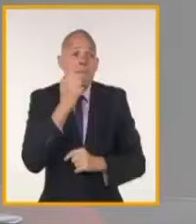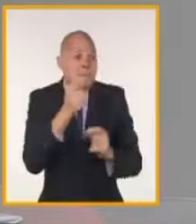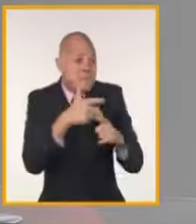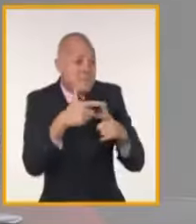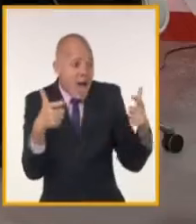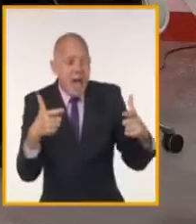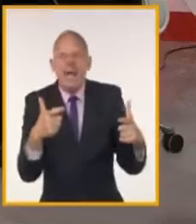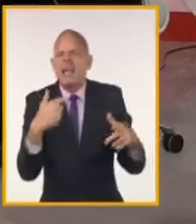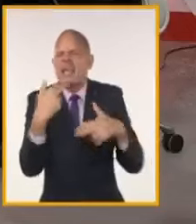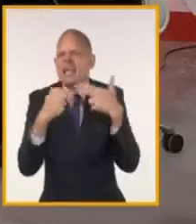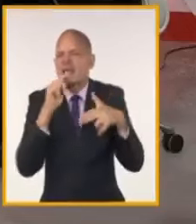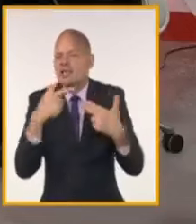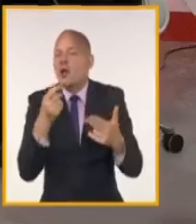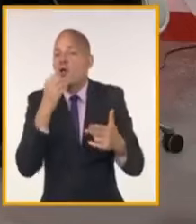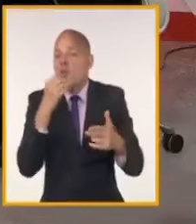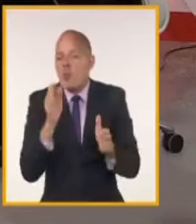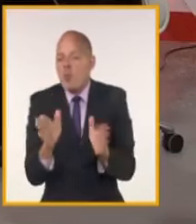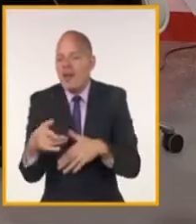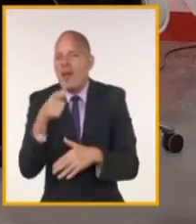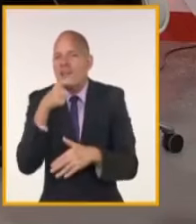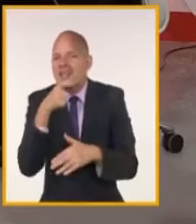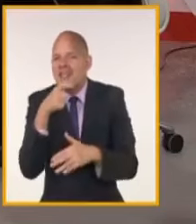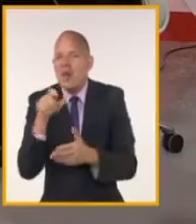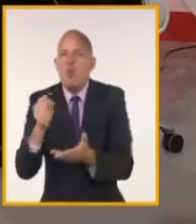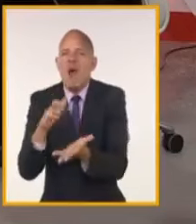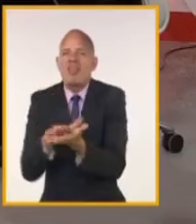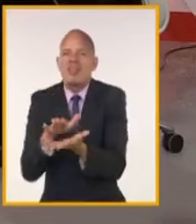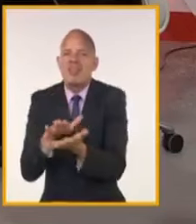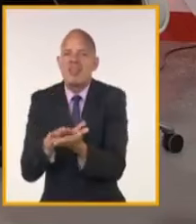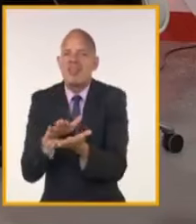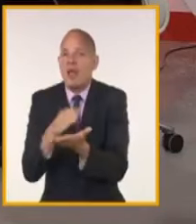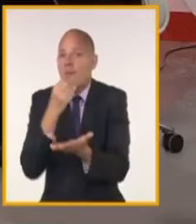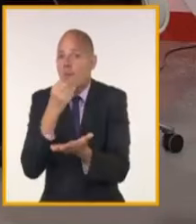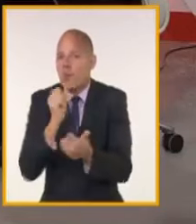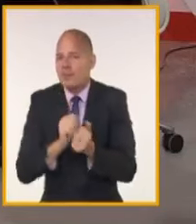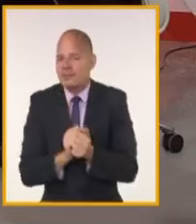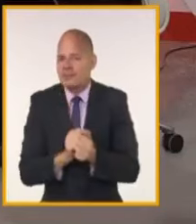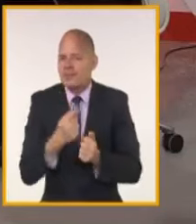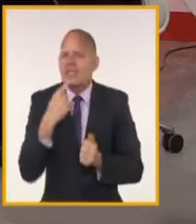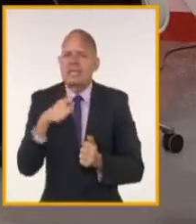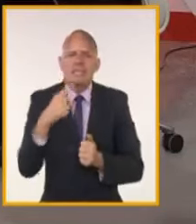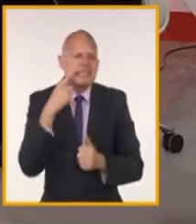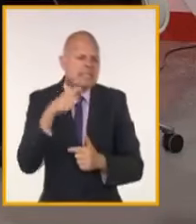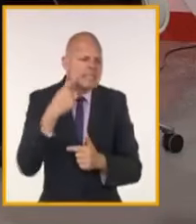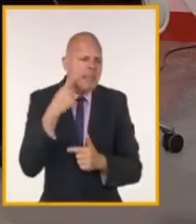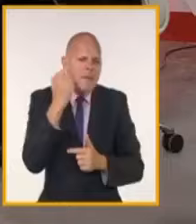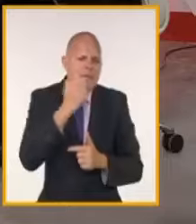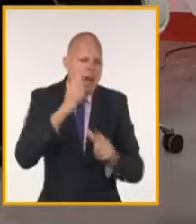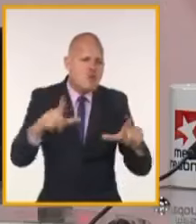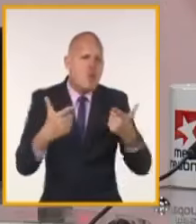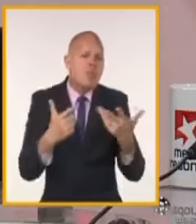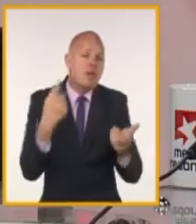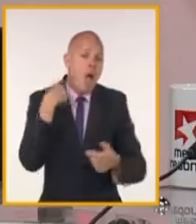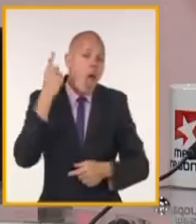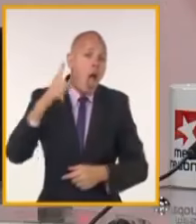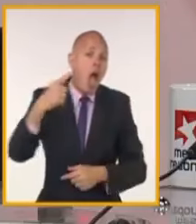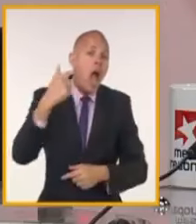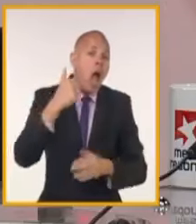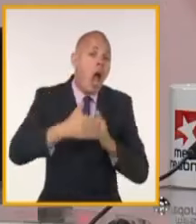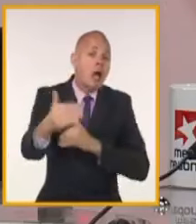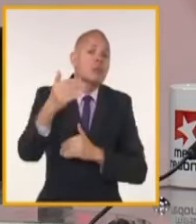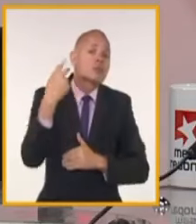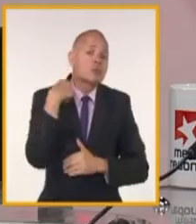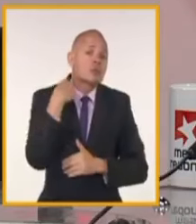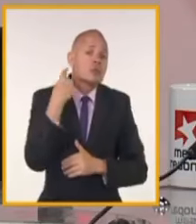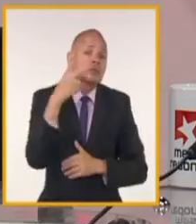entiendes es decir el 24 para el 203 está garantizado se asegura si el cumplimiento voy a hacer una pausa porque me